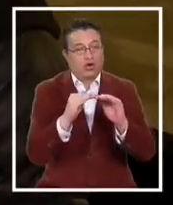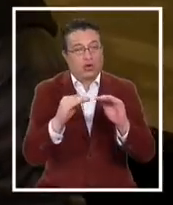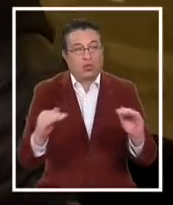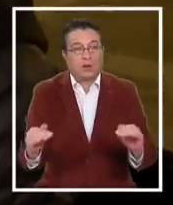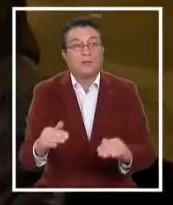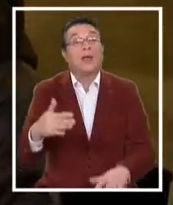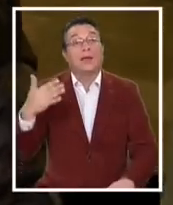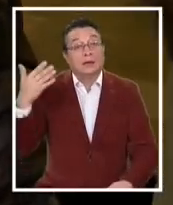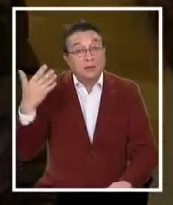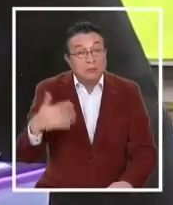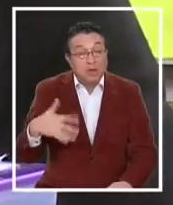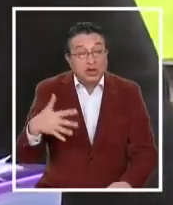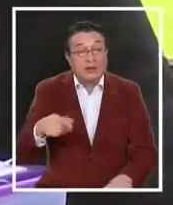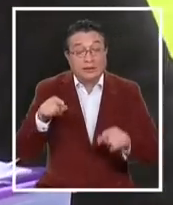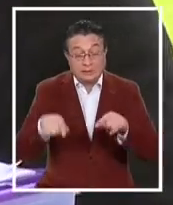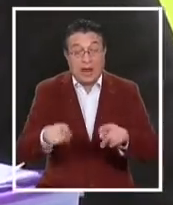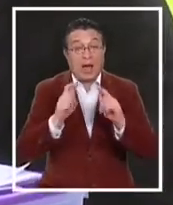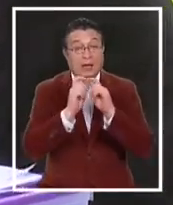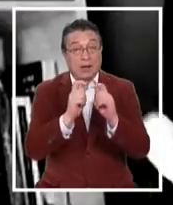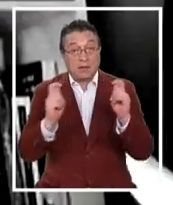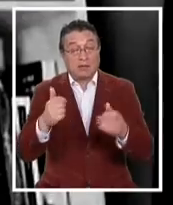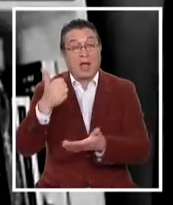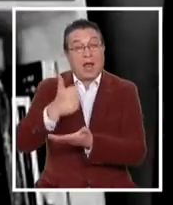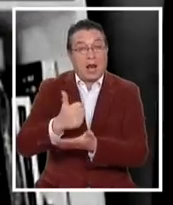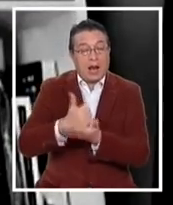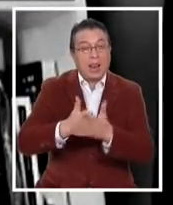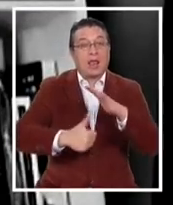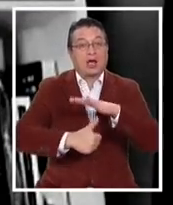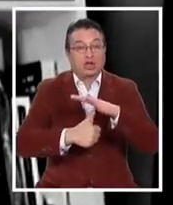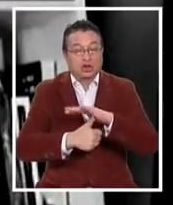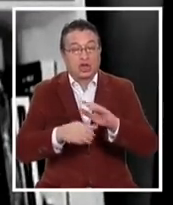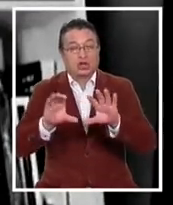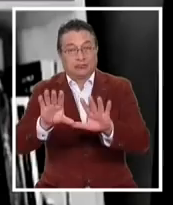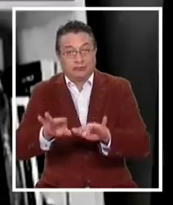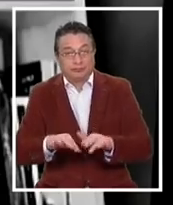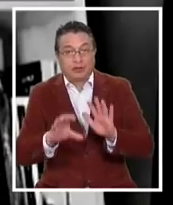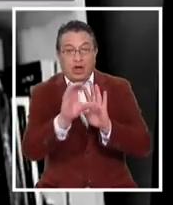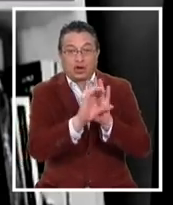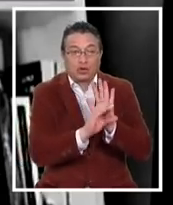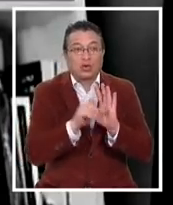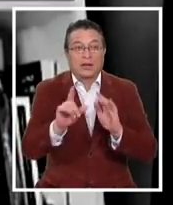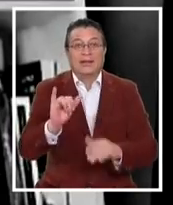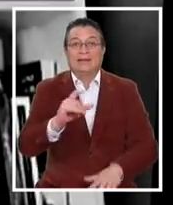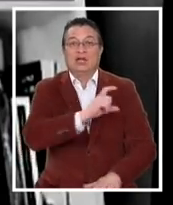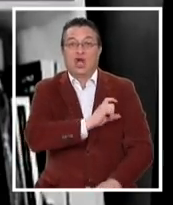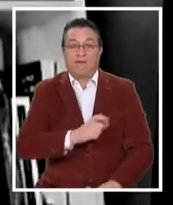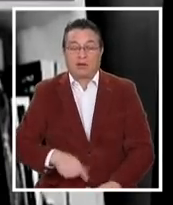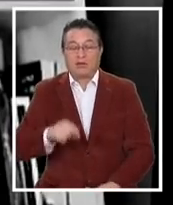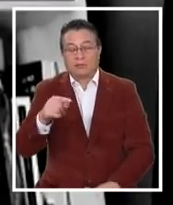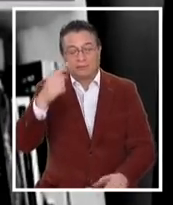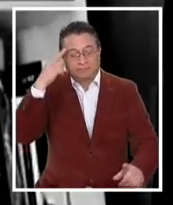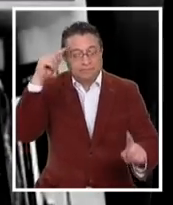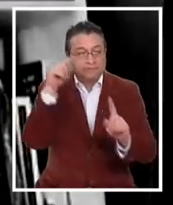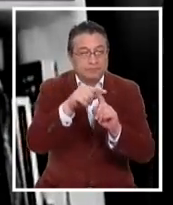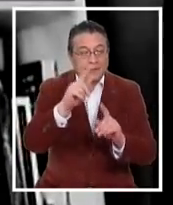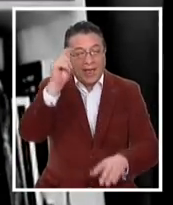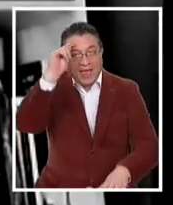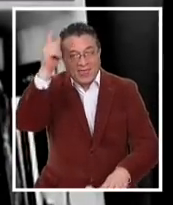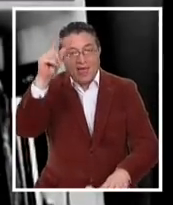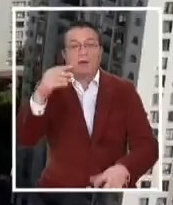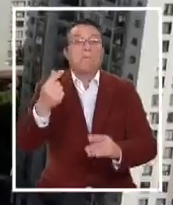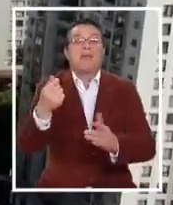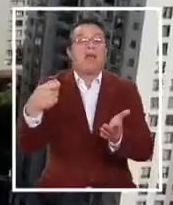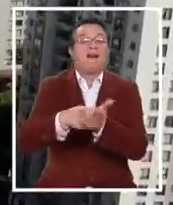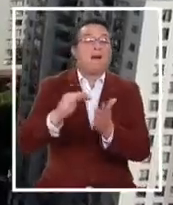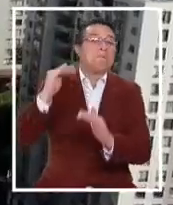Es importante que en esta campaña para alcaldes, concejales, constituyentes y gobernadores prime, por sobre todo, las ideas, mucho más que el